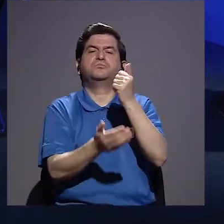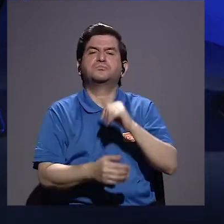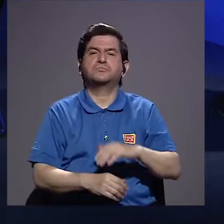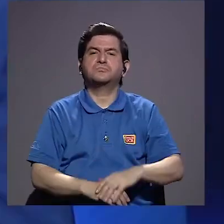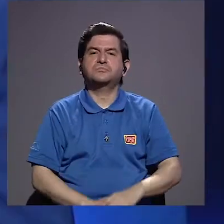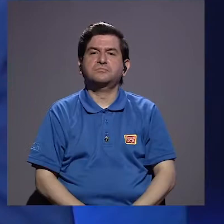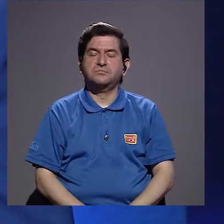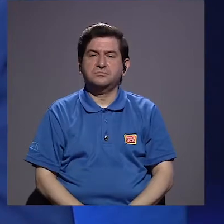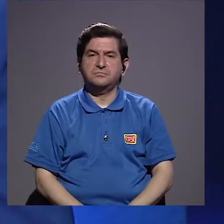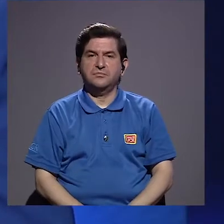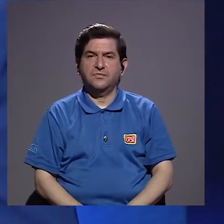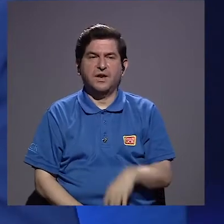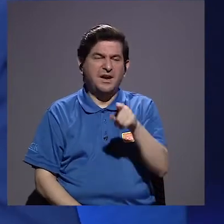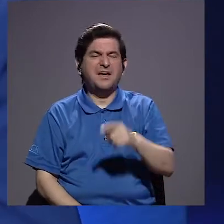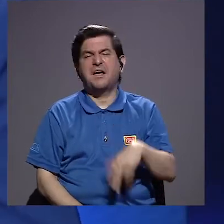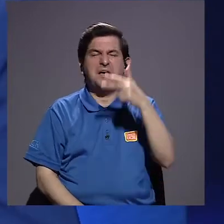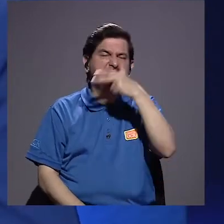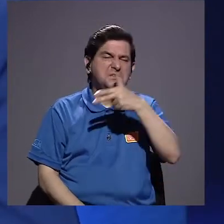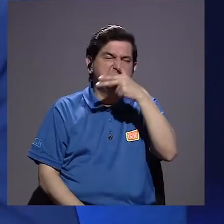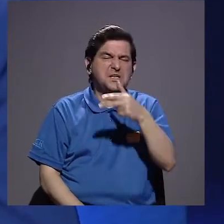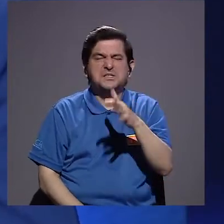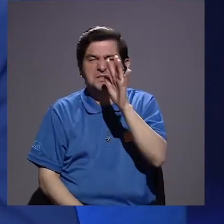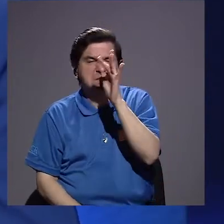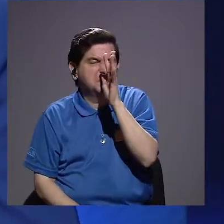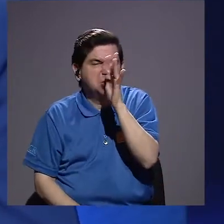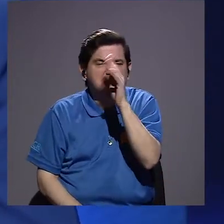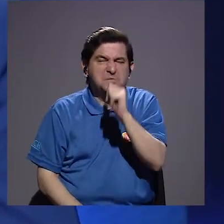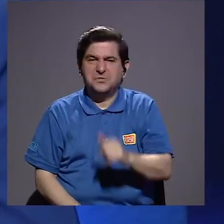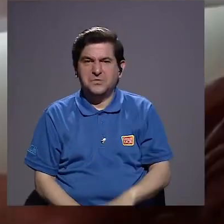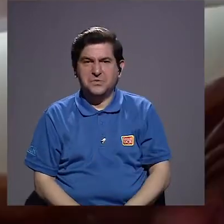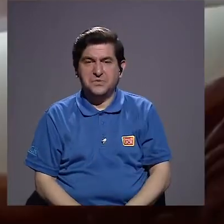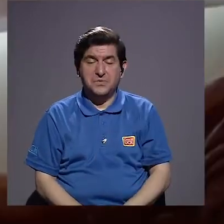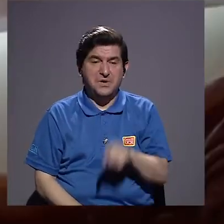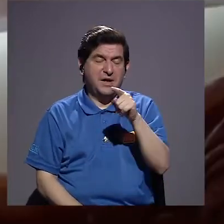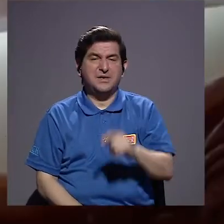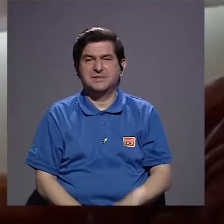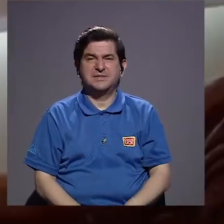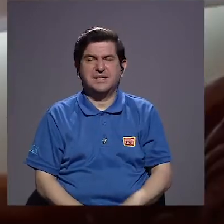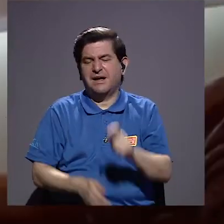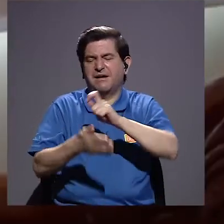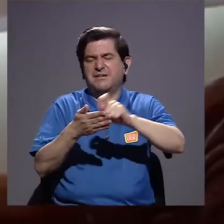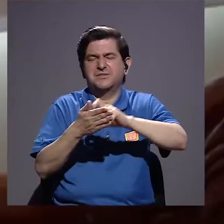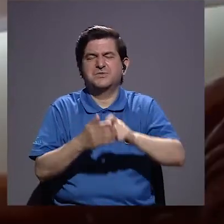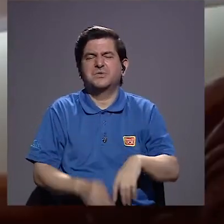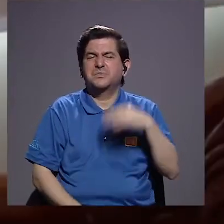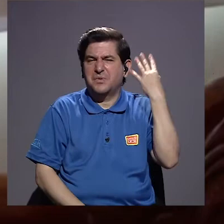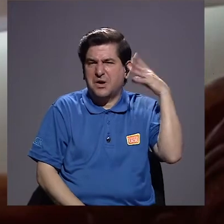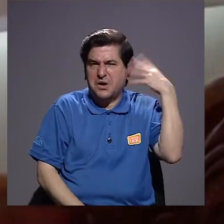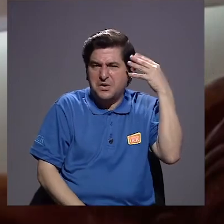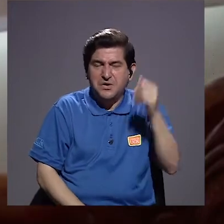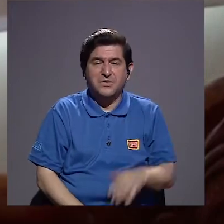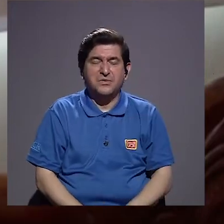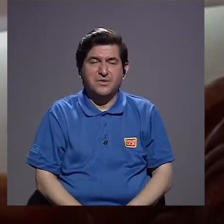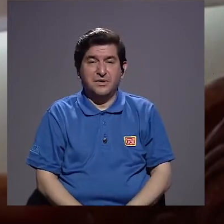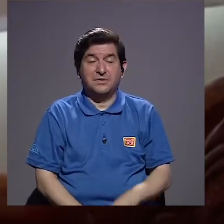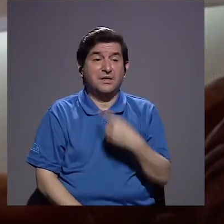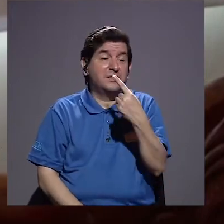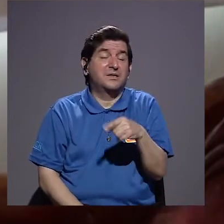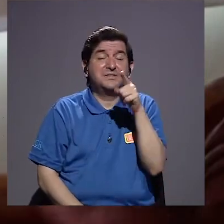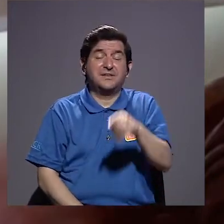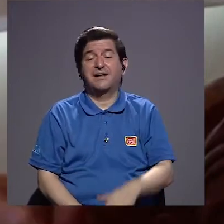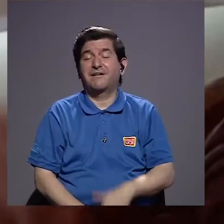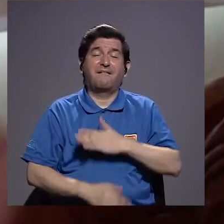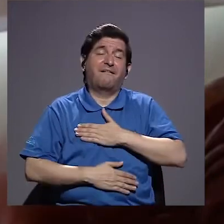planteando. Y nos hacían chistes y nos hacían burlas, nos hacían unos versos ridiculísimos, decían que